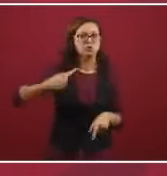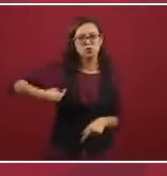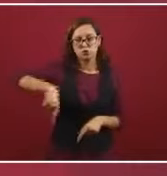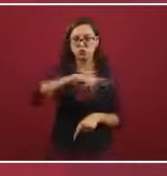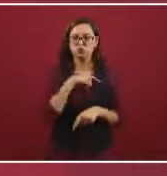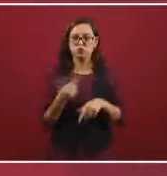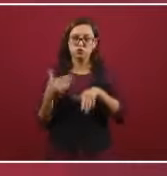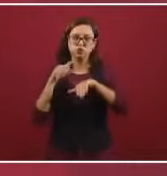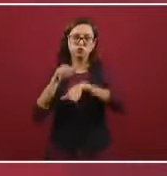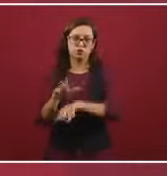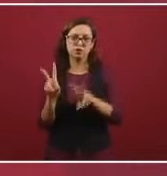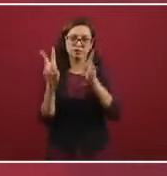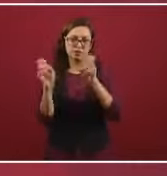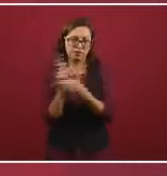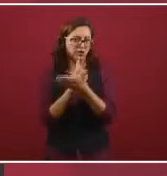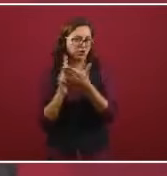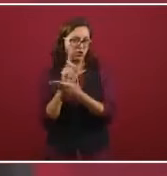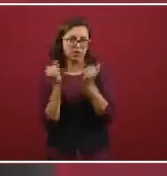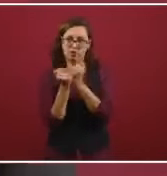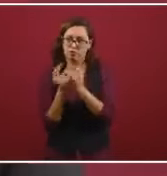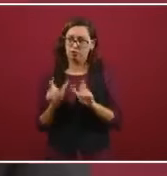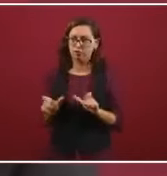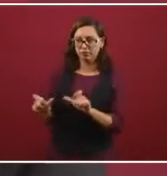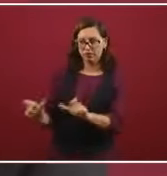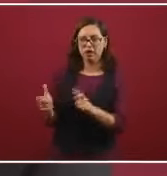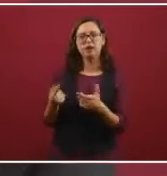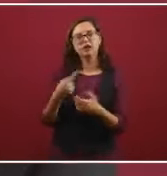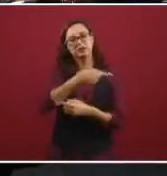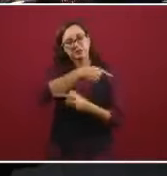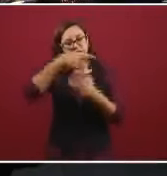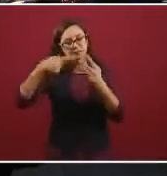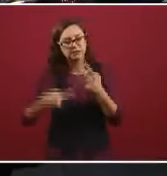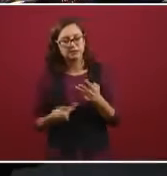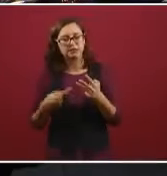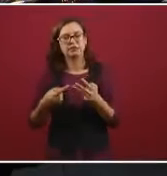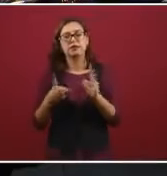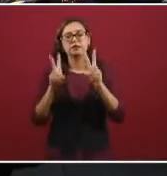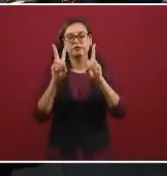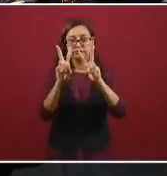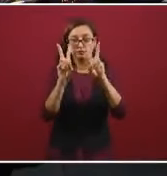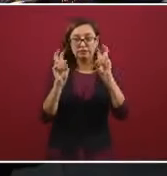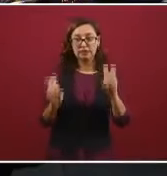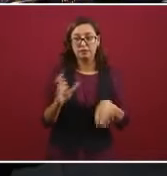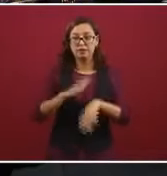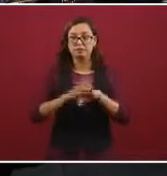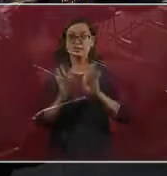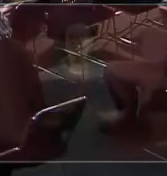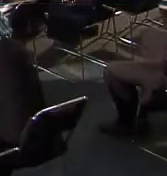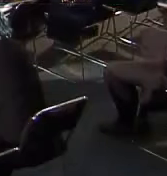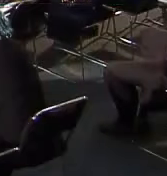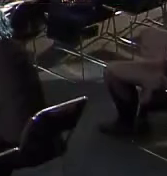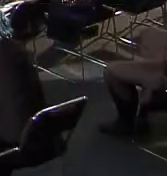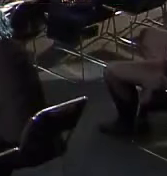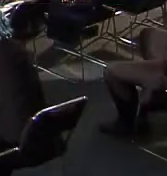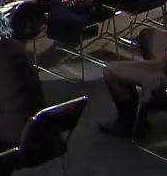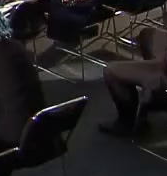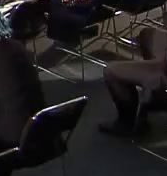respecto a sustancias prohibidas. Entonces, estos tres temas son los temas que son hoy prioritarios para México.